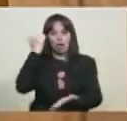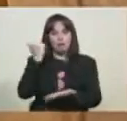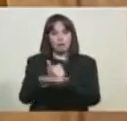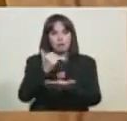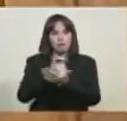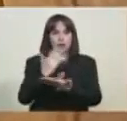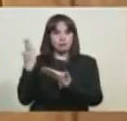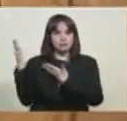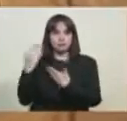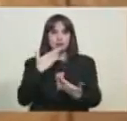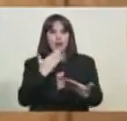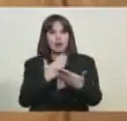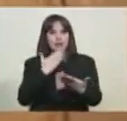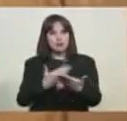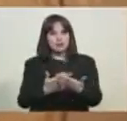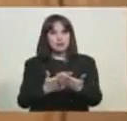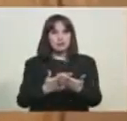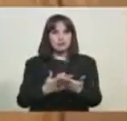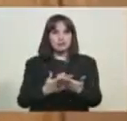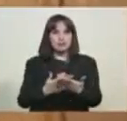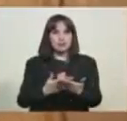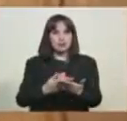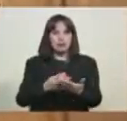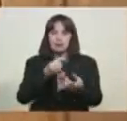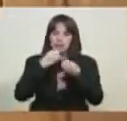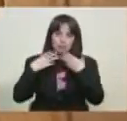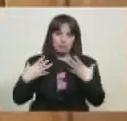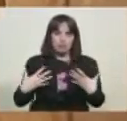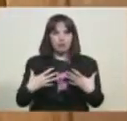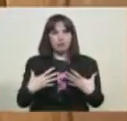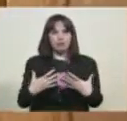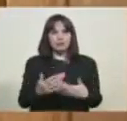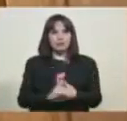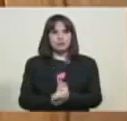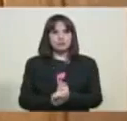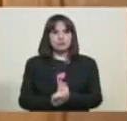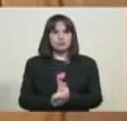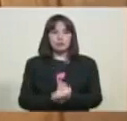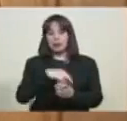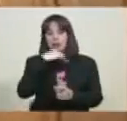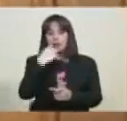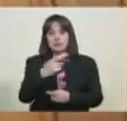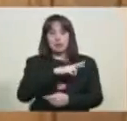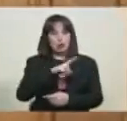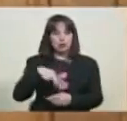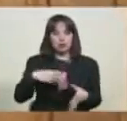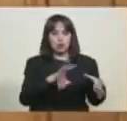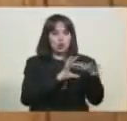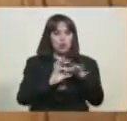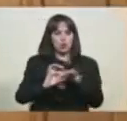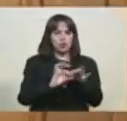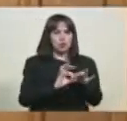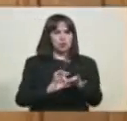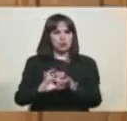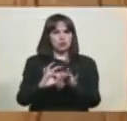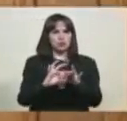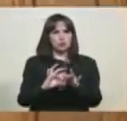Chinita. Gracias, Chinita de oro, Chinita hermosa. Y le decía, nosotros estamos unidos,